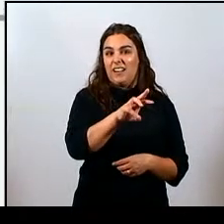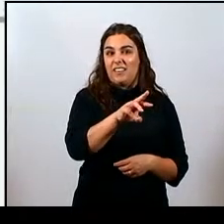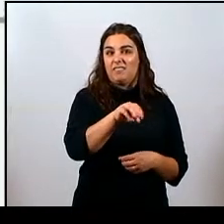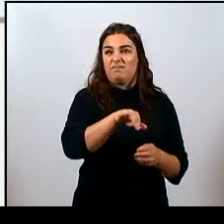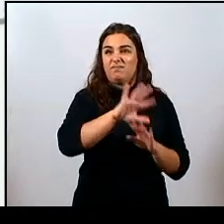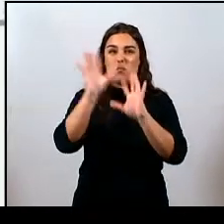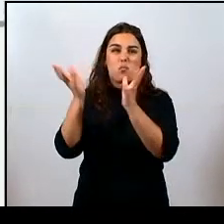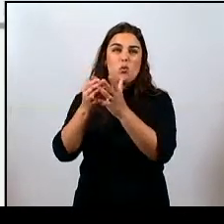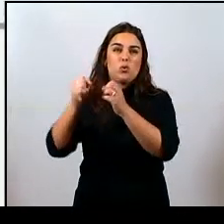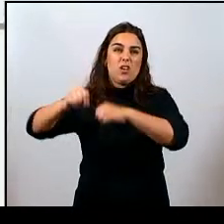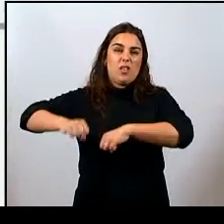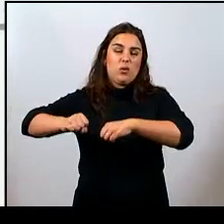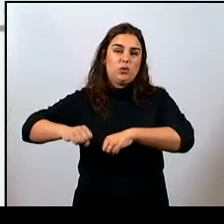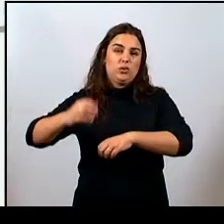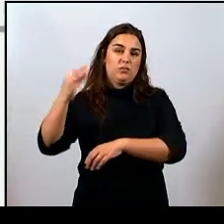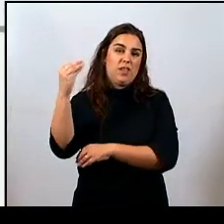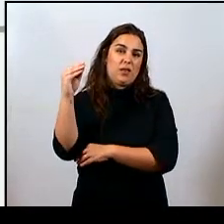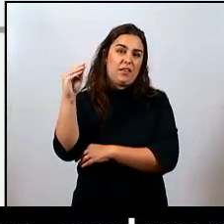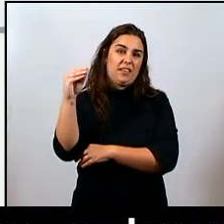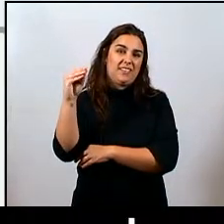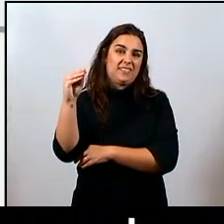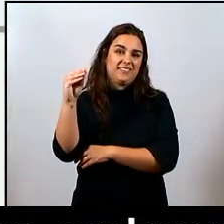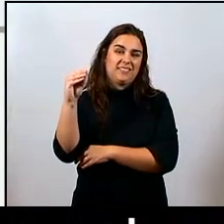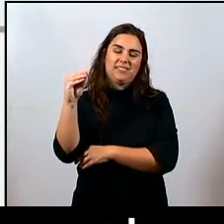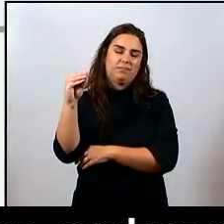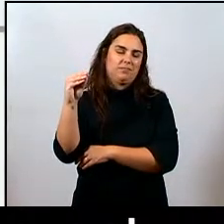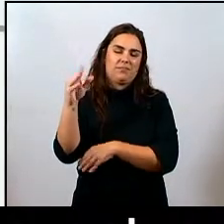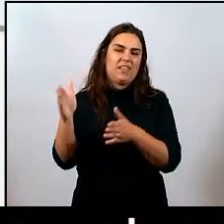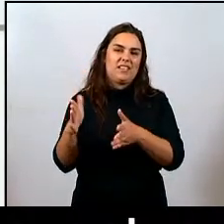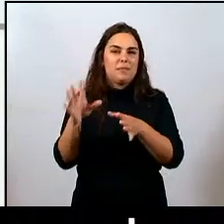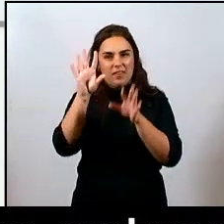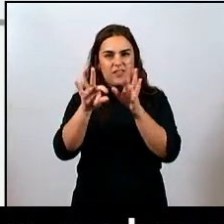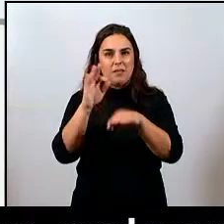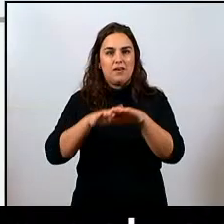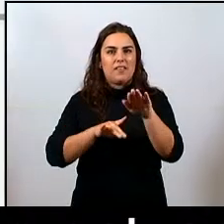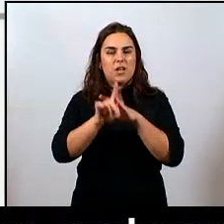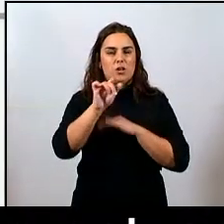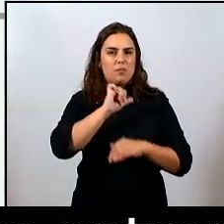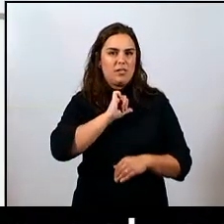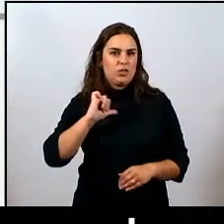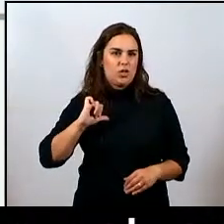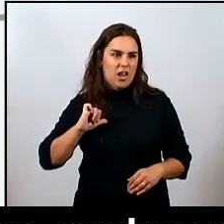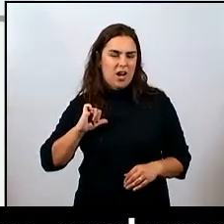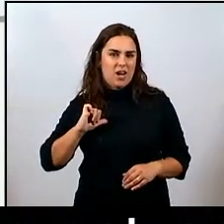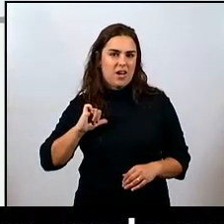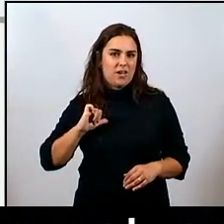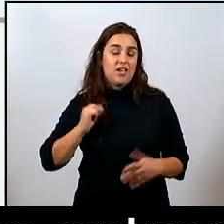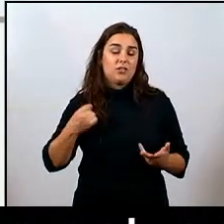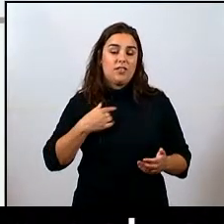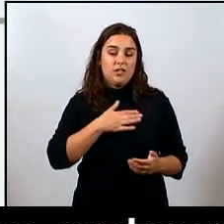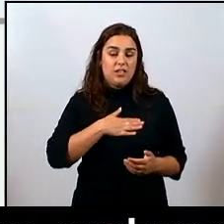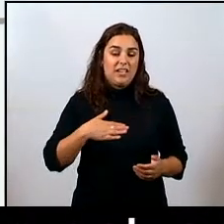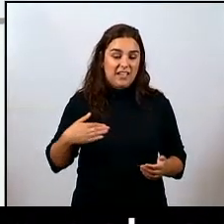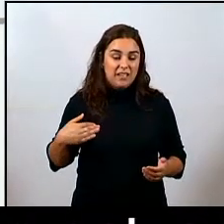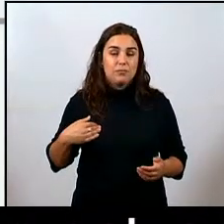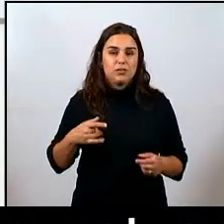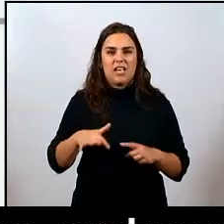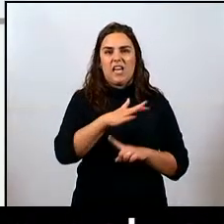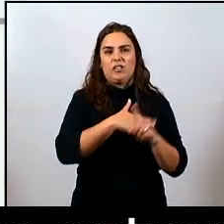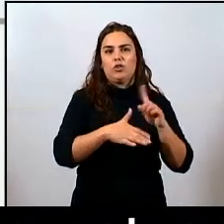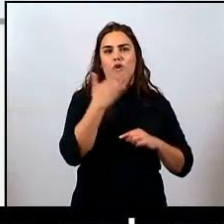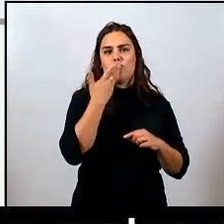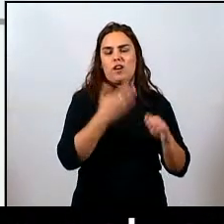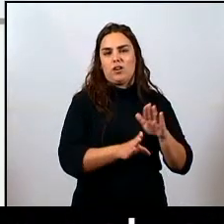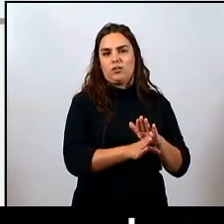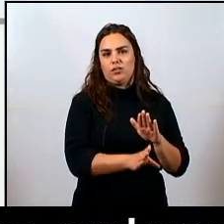mundo más adulto de los adolescentes, en unas etapas decisivas para su desarrollo personal. Lo que queremos es que sigan en sus entornos escolares